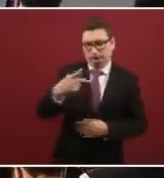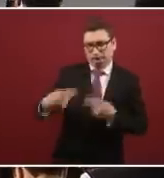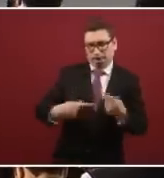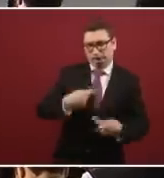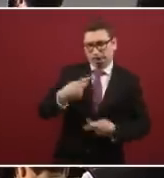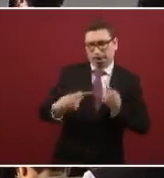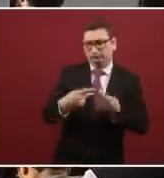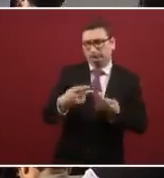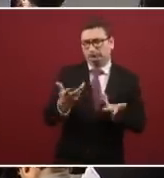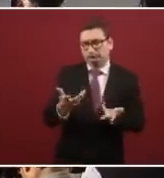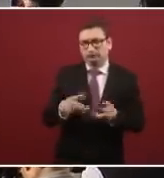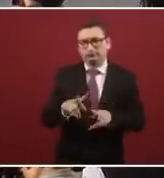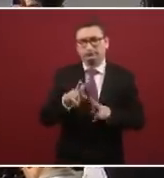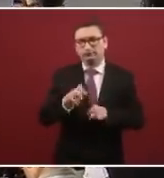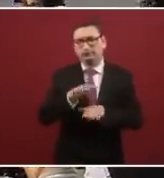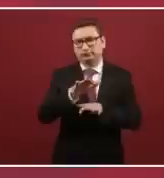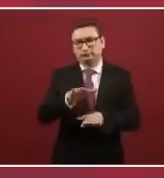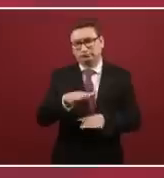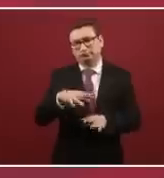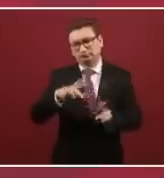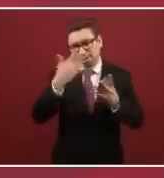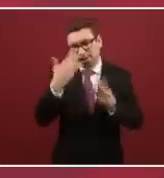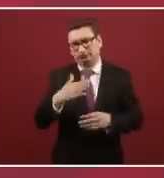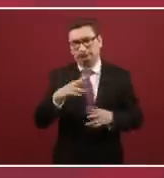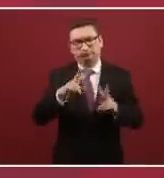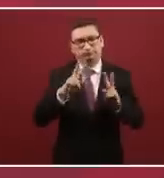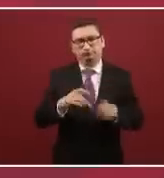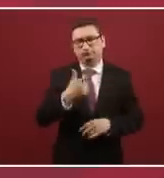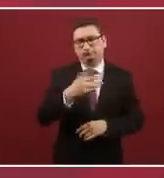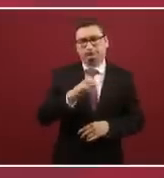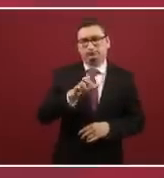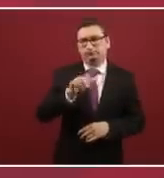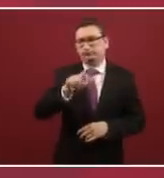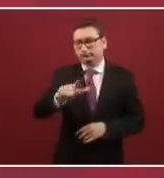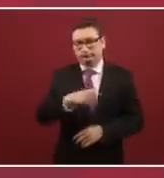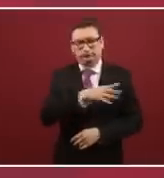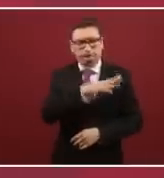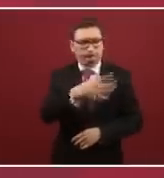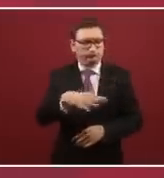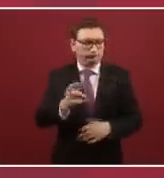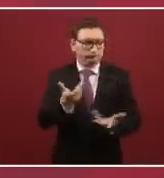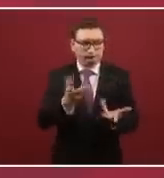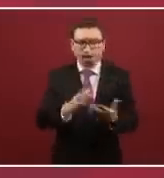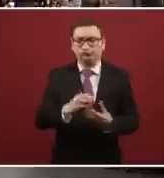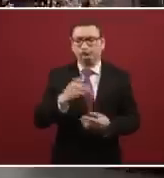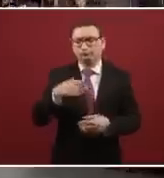sobre lo general, como siempre, en esta primera parte.